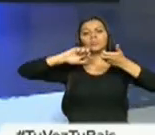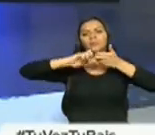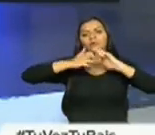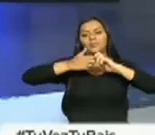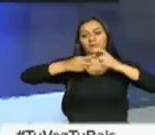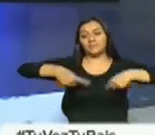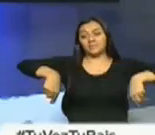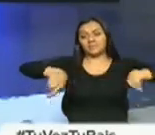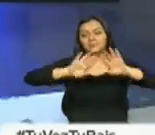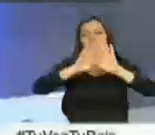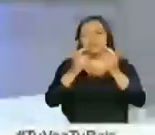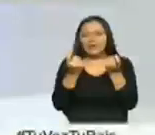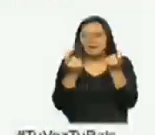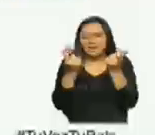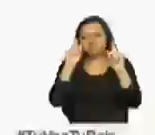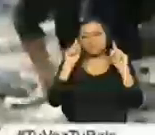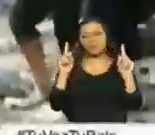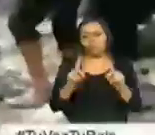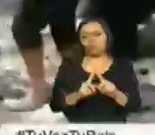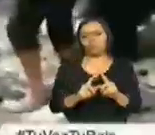los Estados Unidos.